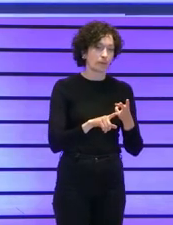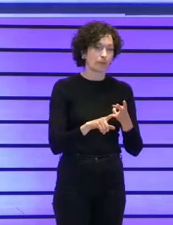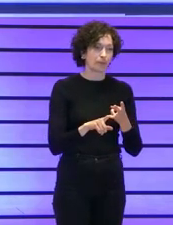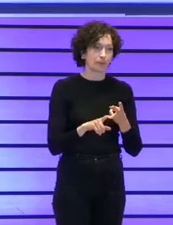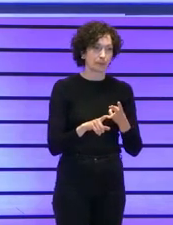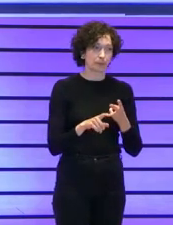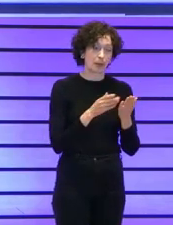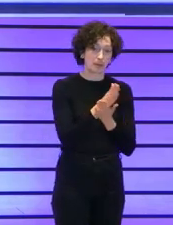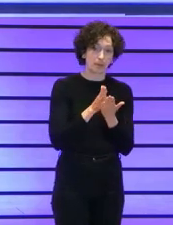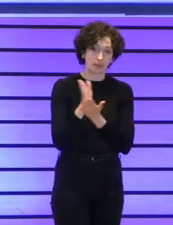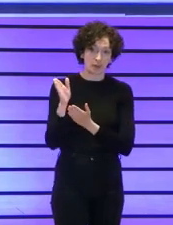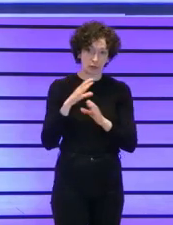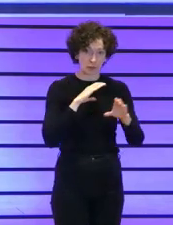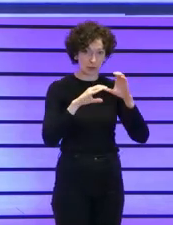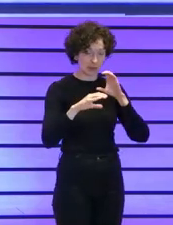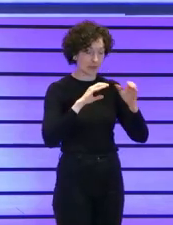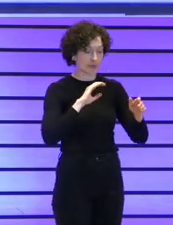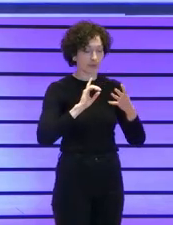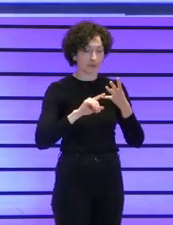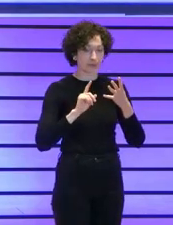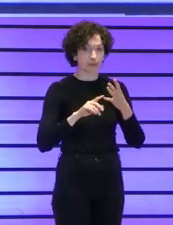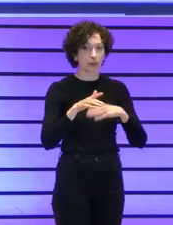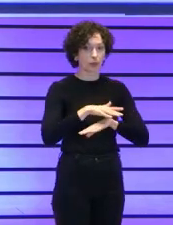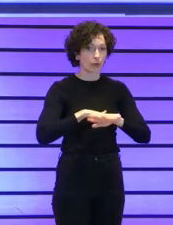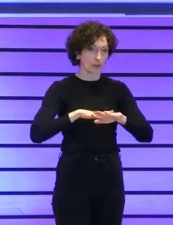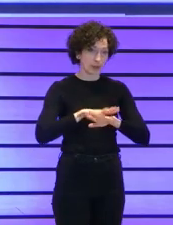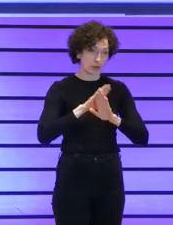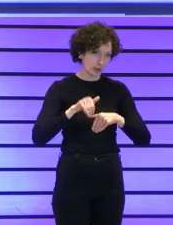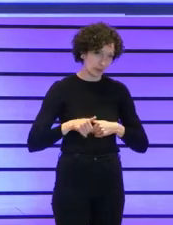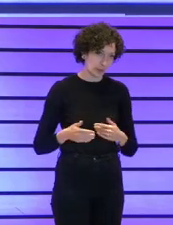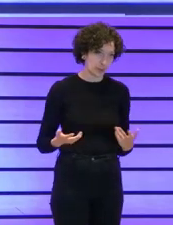de los medios de comunicación y el último, el gobierno.